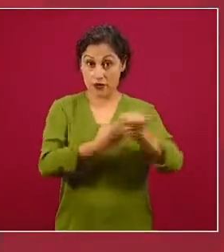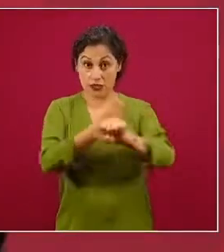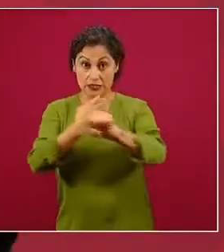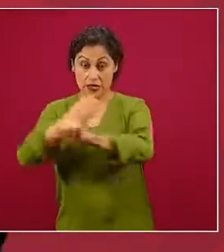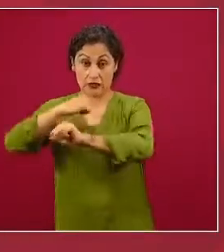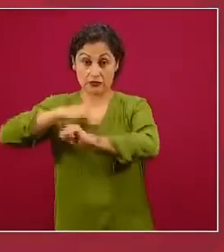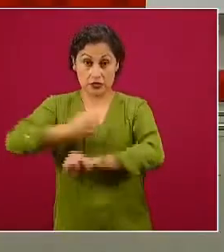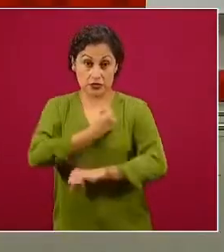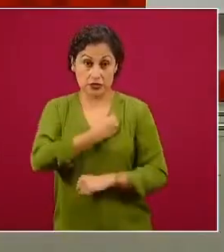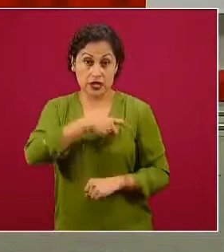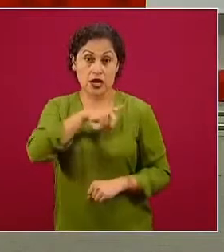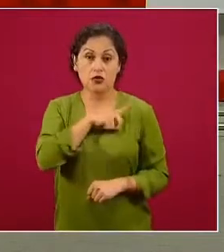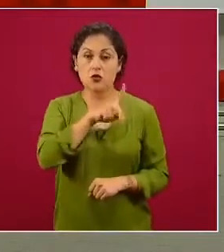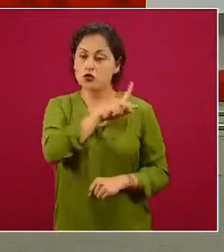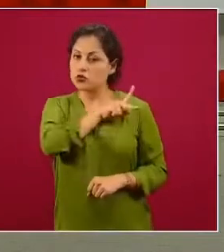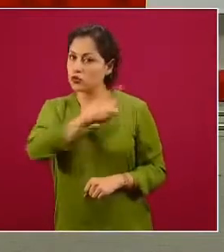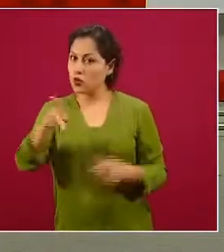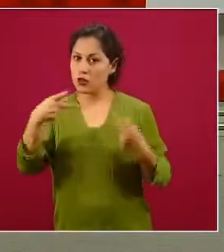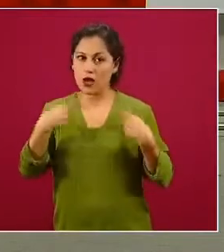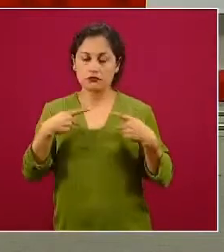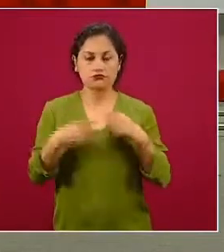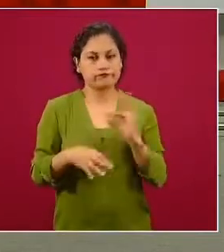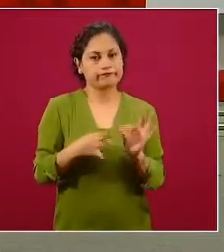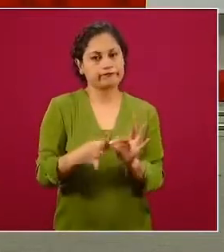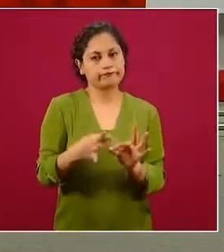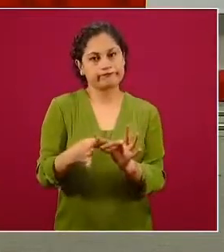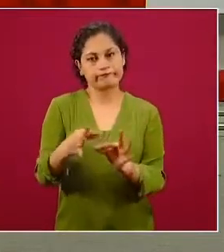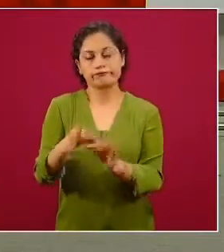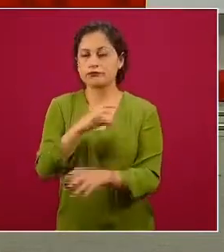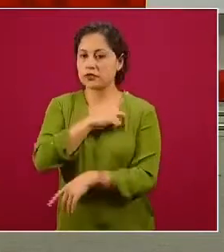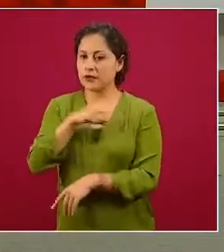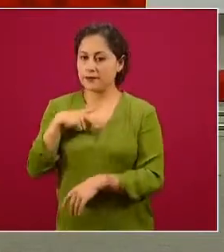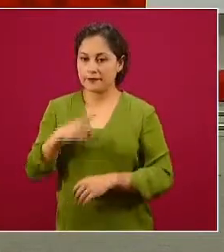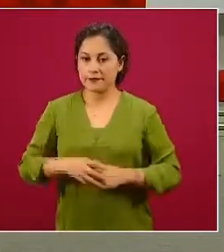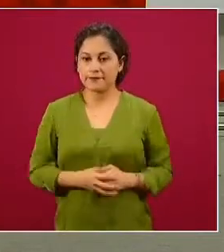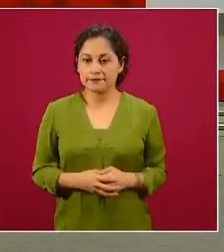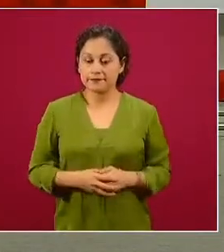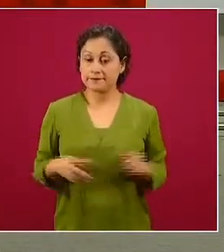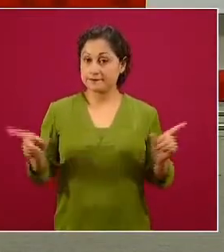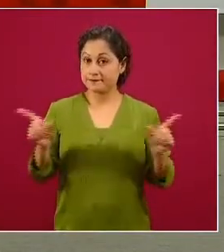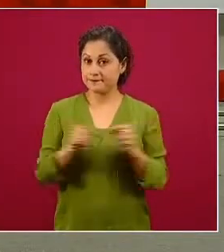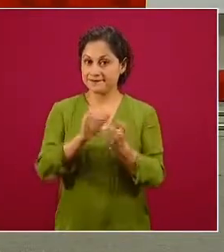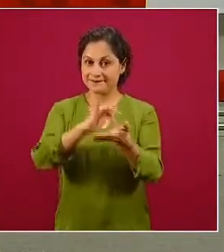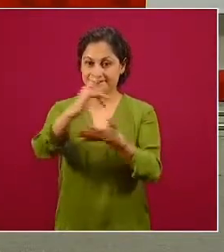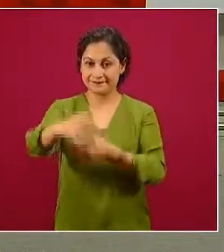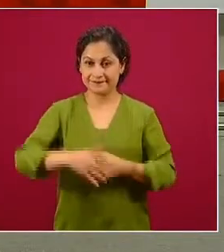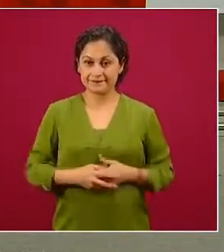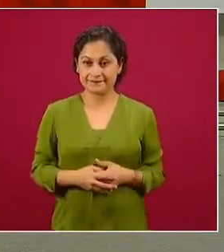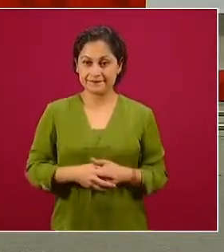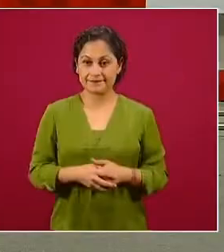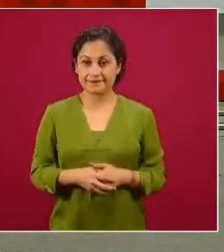personal, y que todo el mundo cumpla con su deber. Gracias.